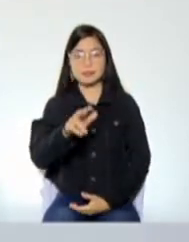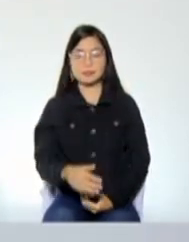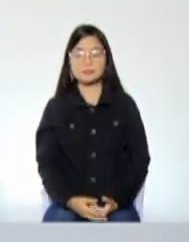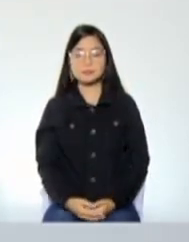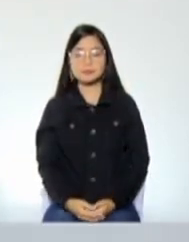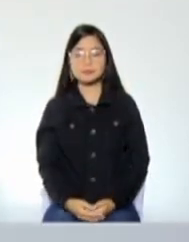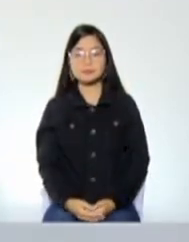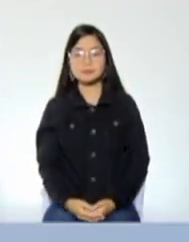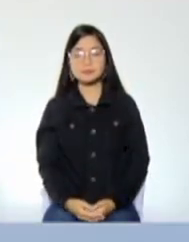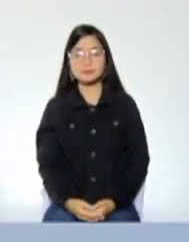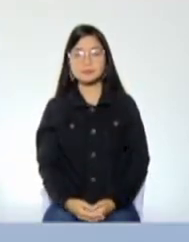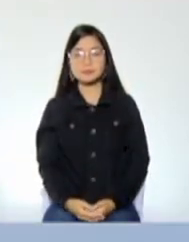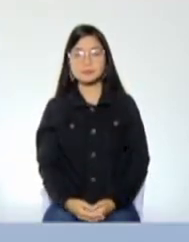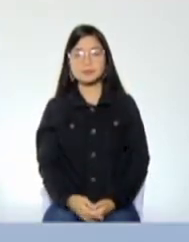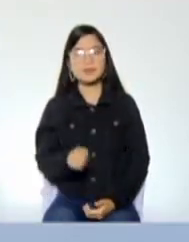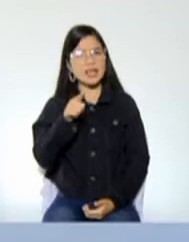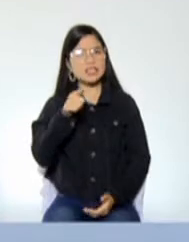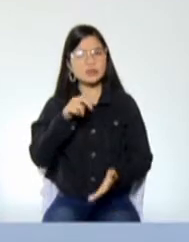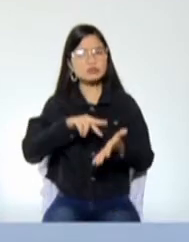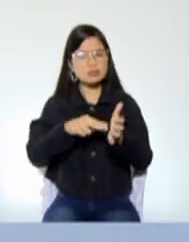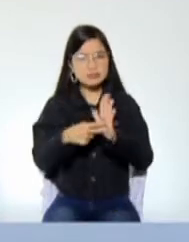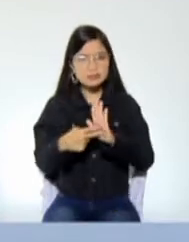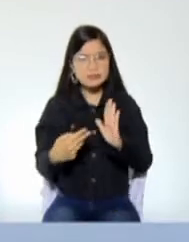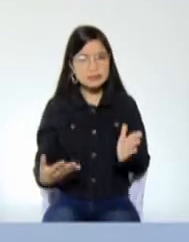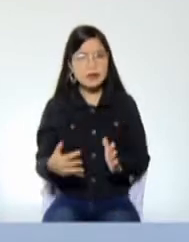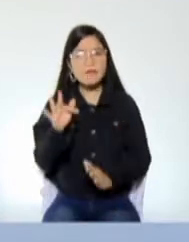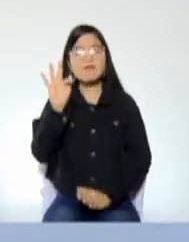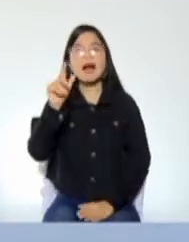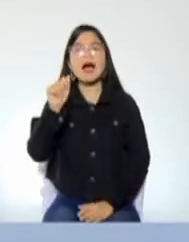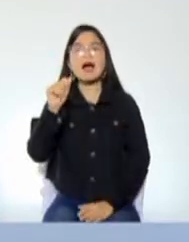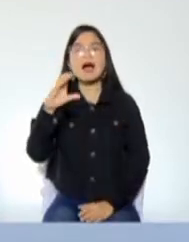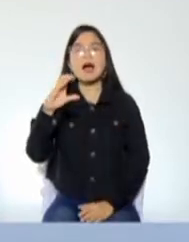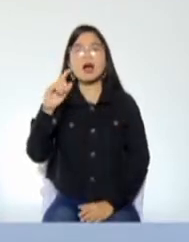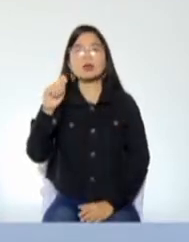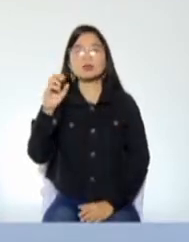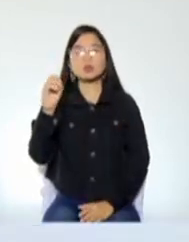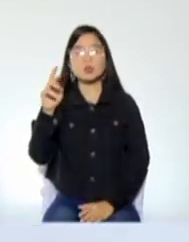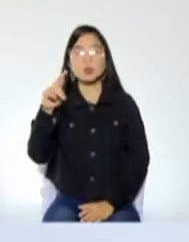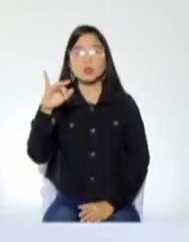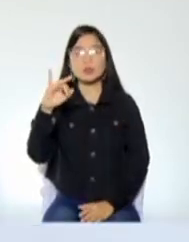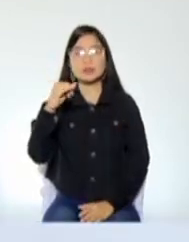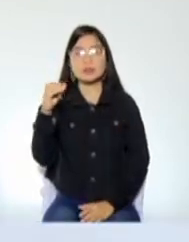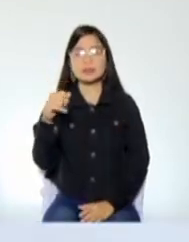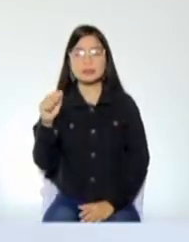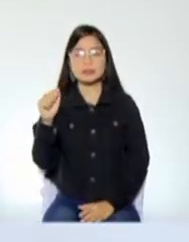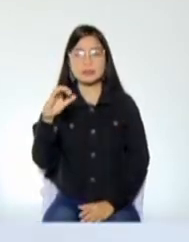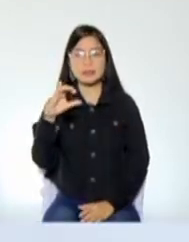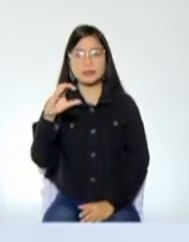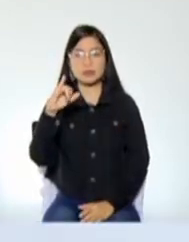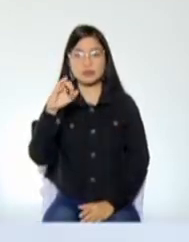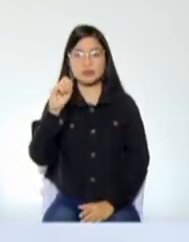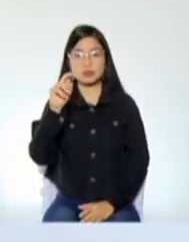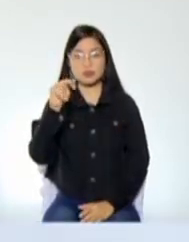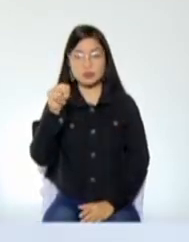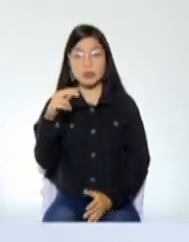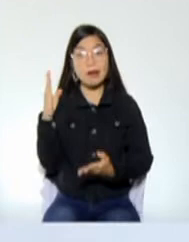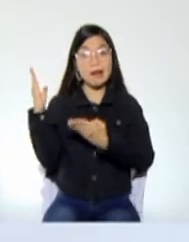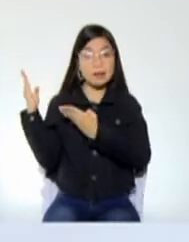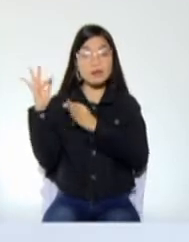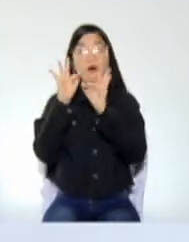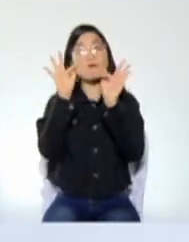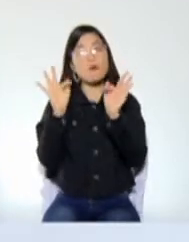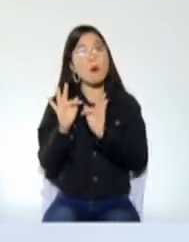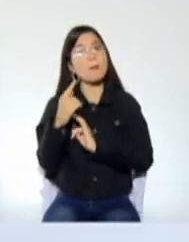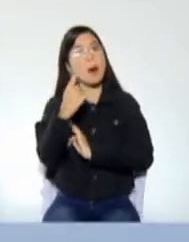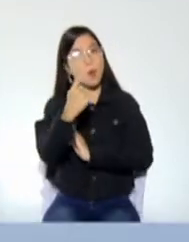extraerlo estoy haciendo una factorización de toda la expresión. Eso es uno de los métodos. Otro de los métodos que